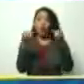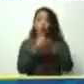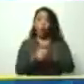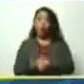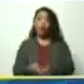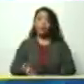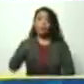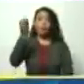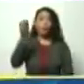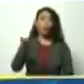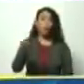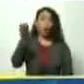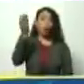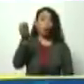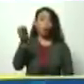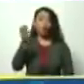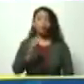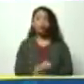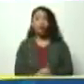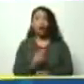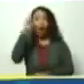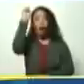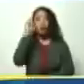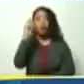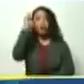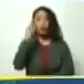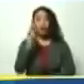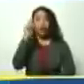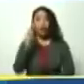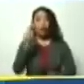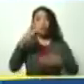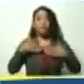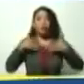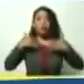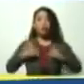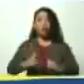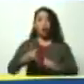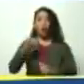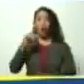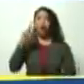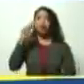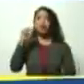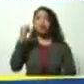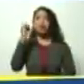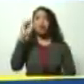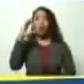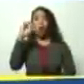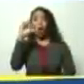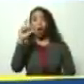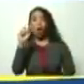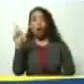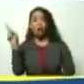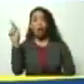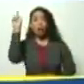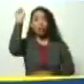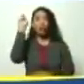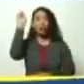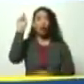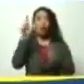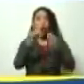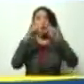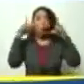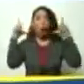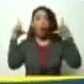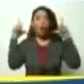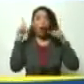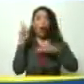importancia, al diputado Nicolás Ernesto Maduro Guerra, diputado por la Guaira, a